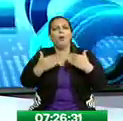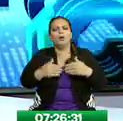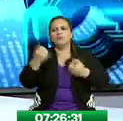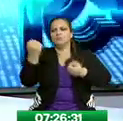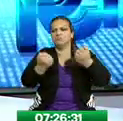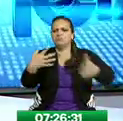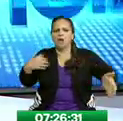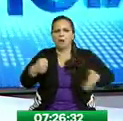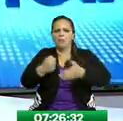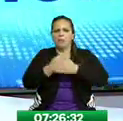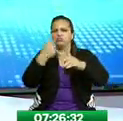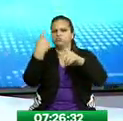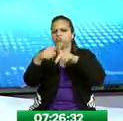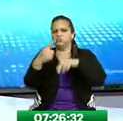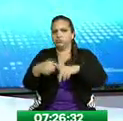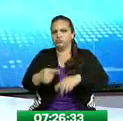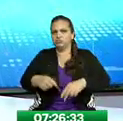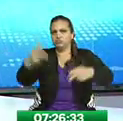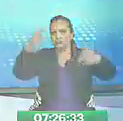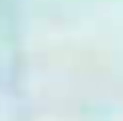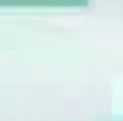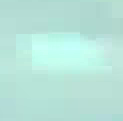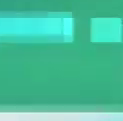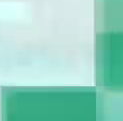de la urbe. Veamos.